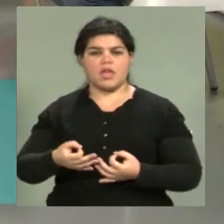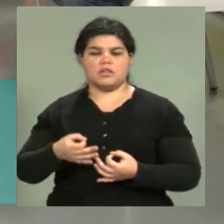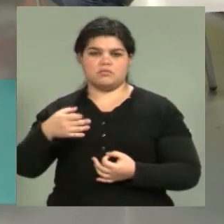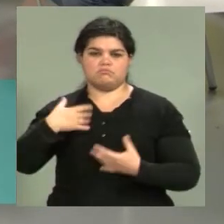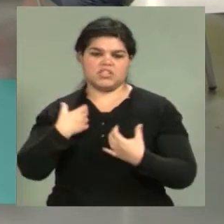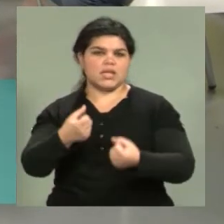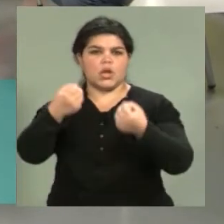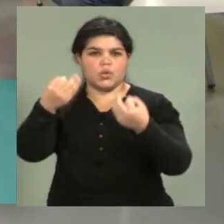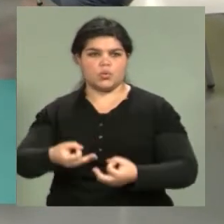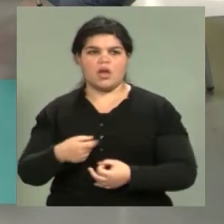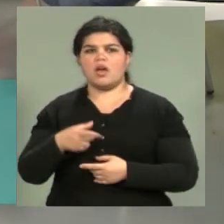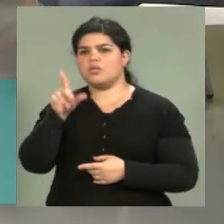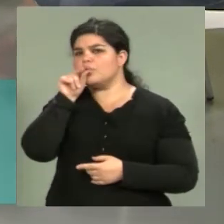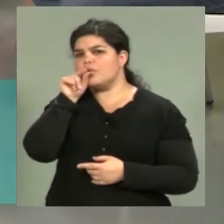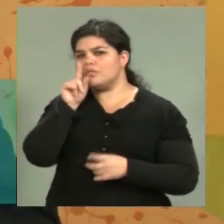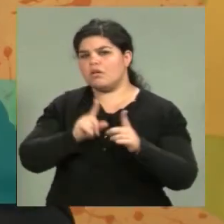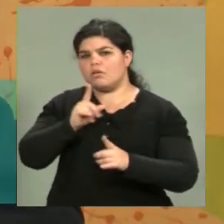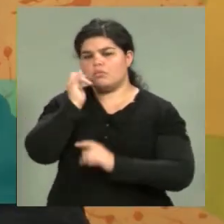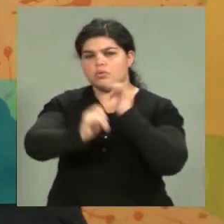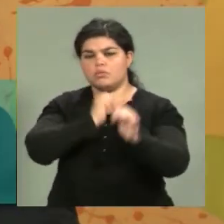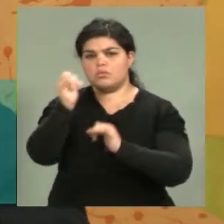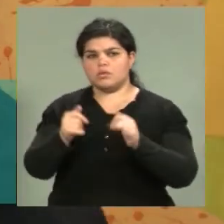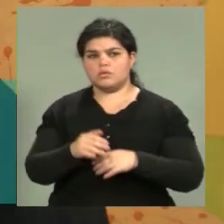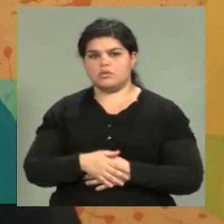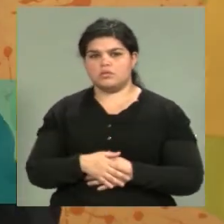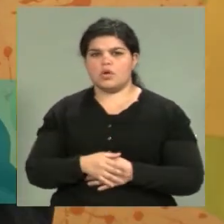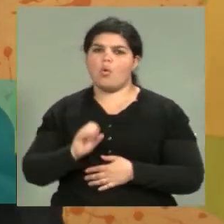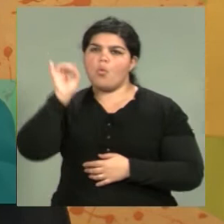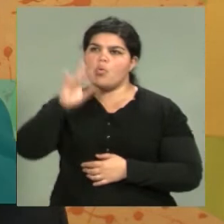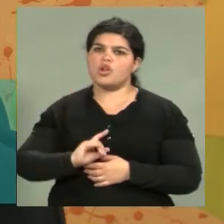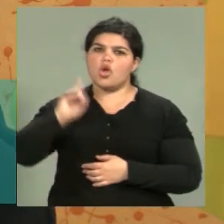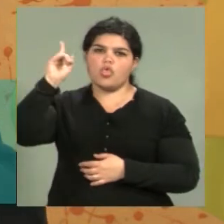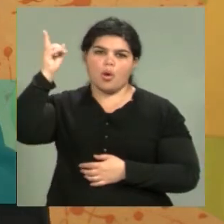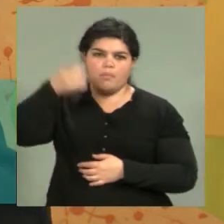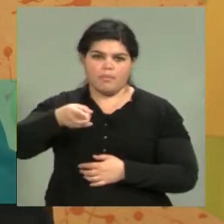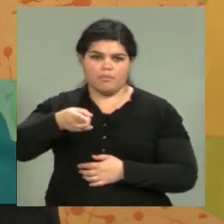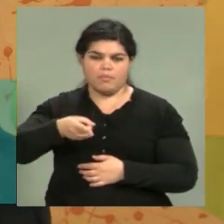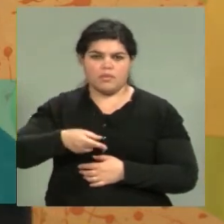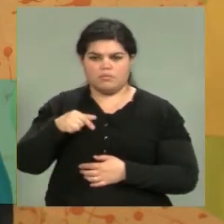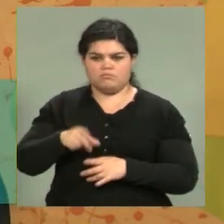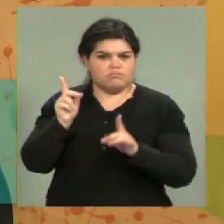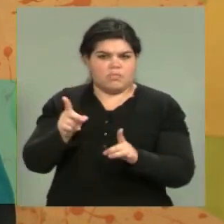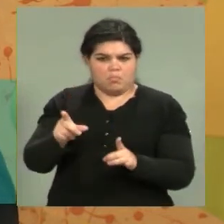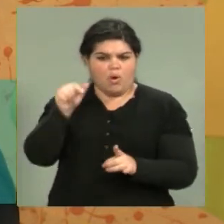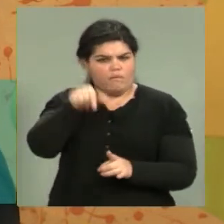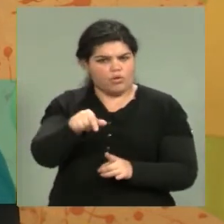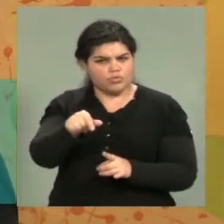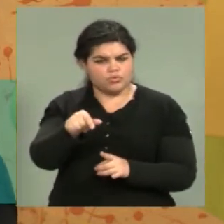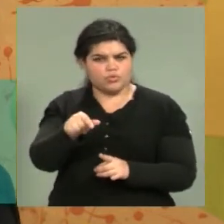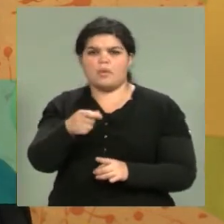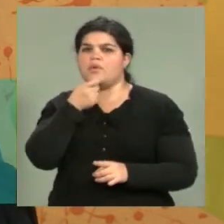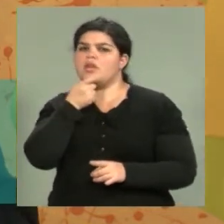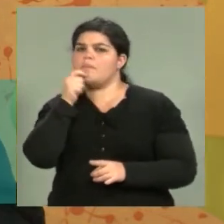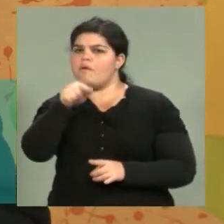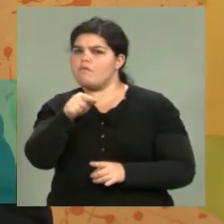a veces escuchaba recién los Twitter de yo que solo Dios plantea, bueno, pero vos mismo en esa situación, no